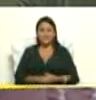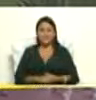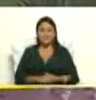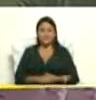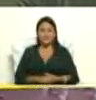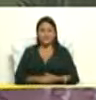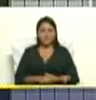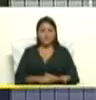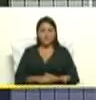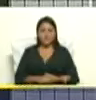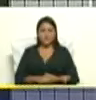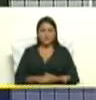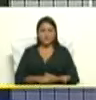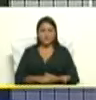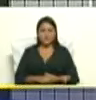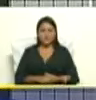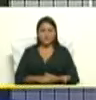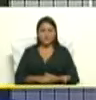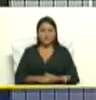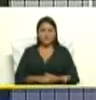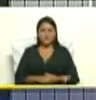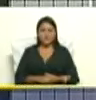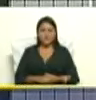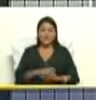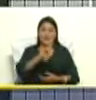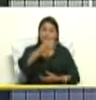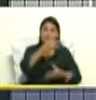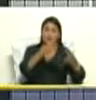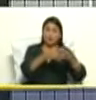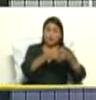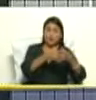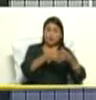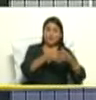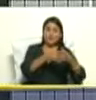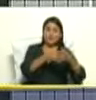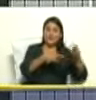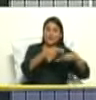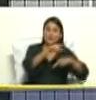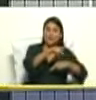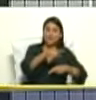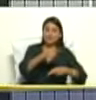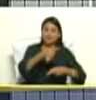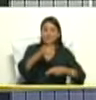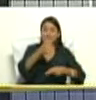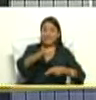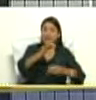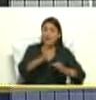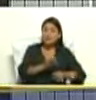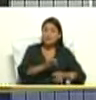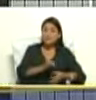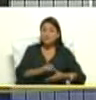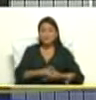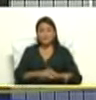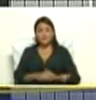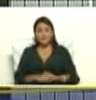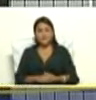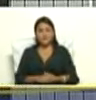reconocía la tercera generación de la Revolución Qué te parece Ah